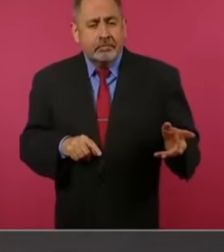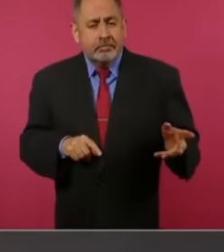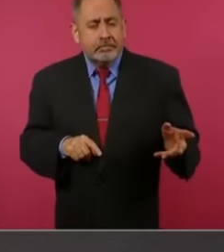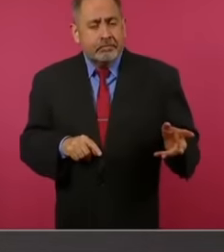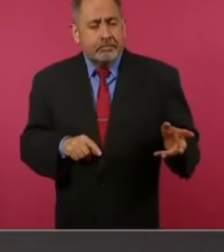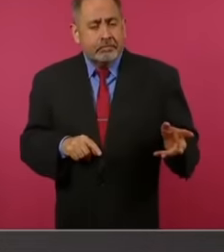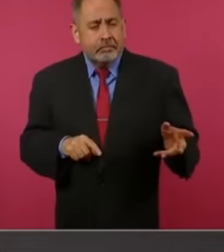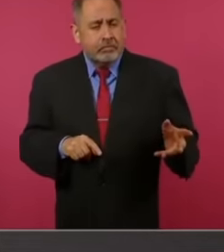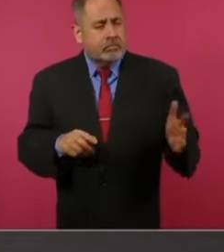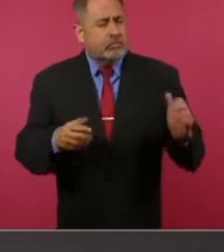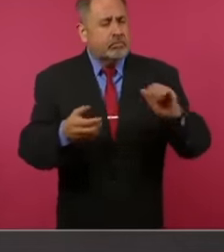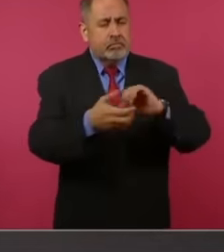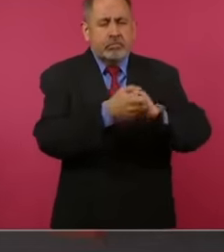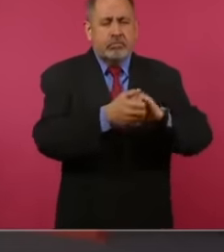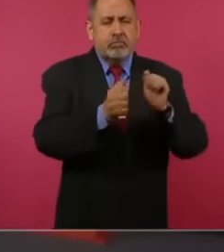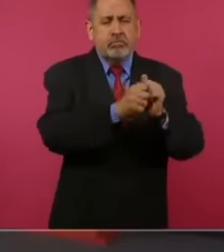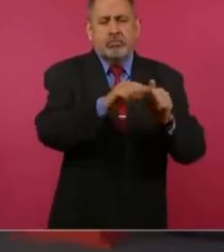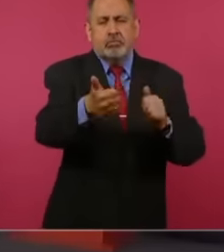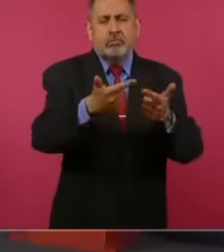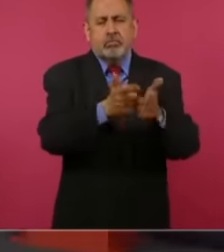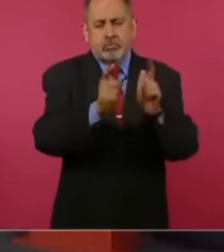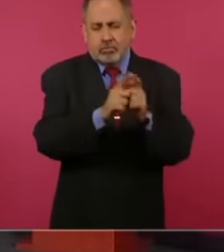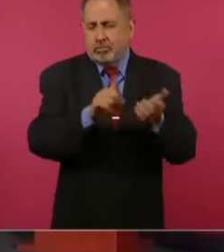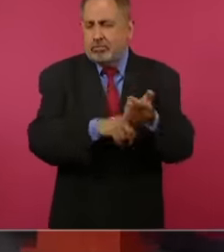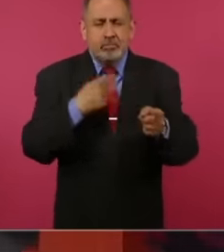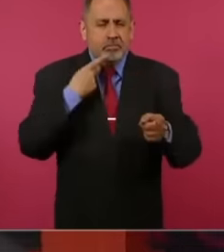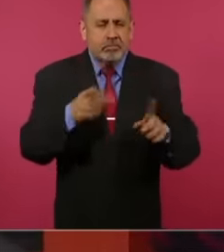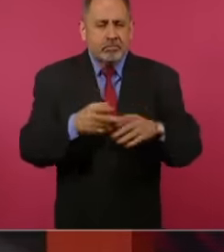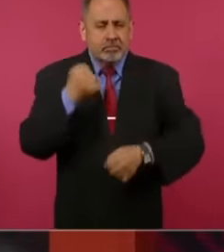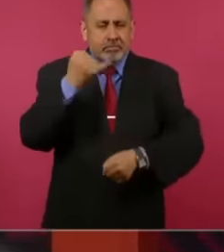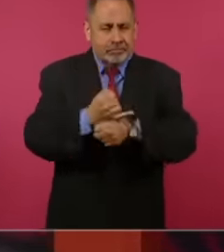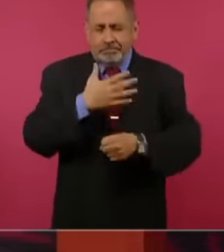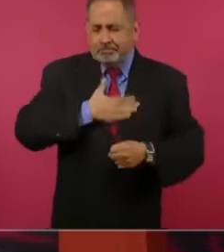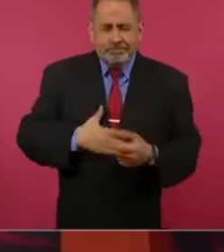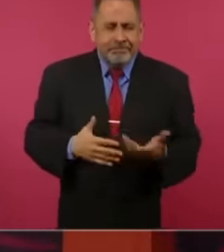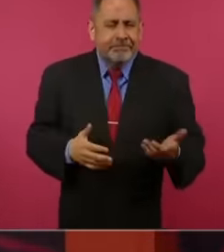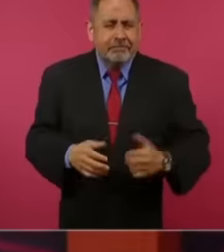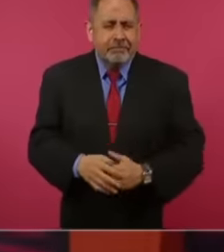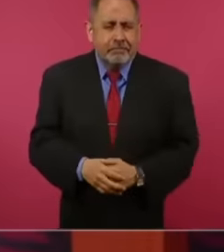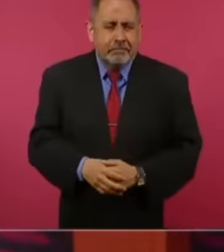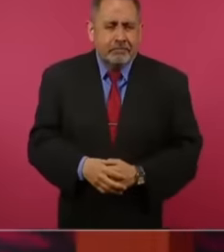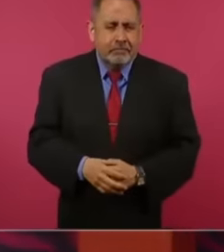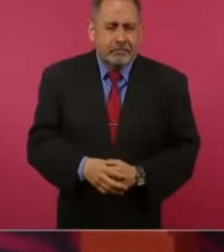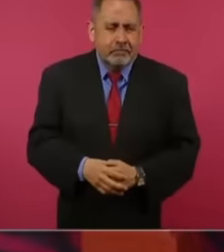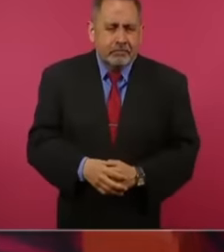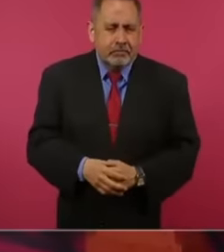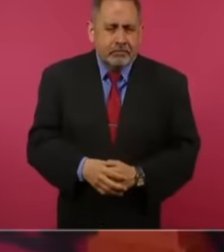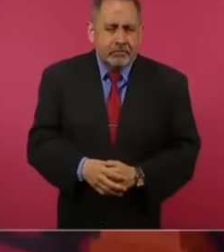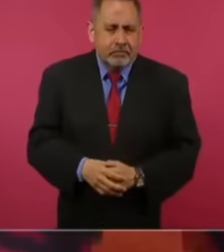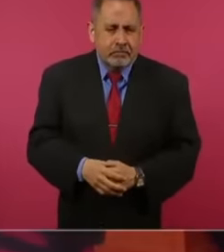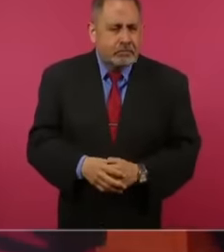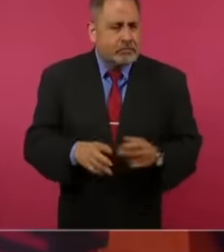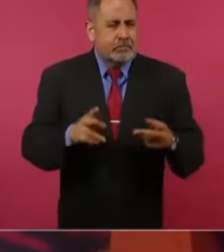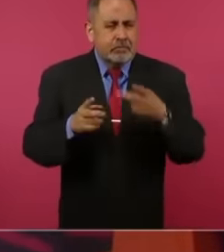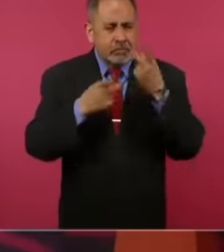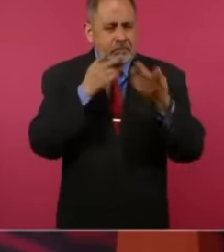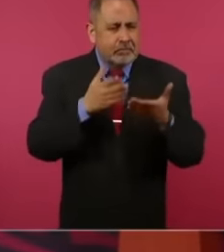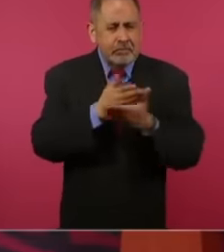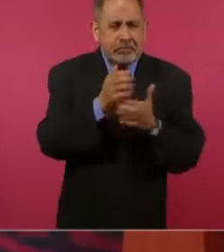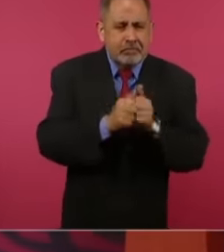con el otro partido, injusta completamente, no me meto con